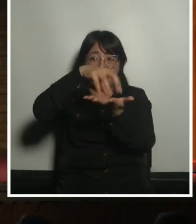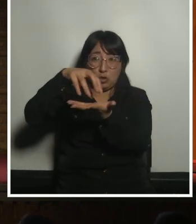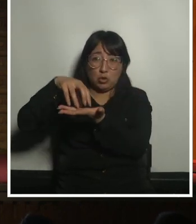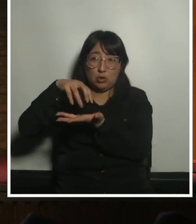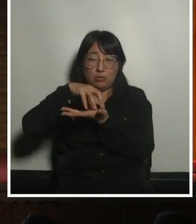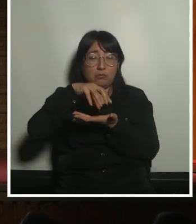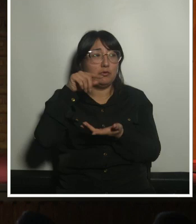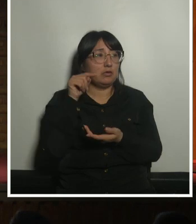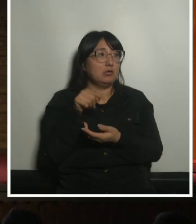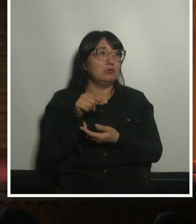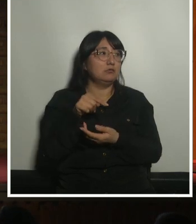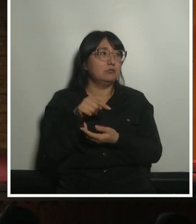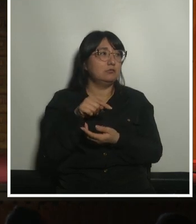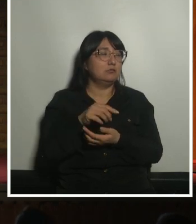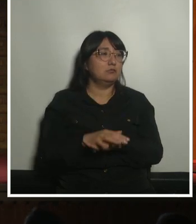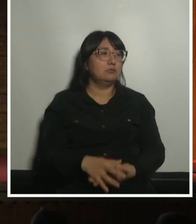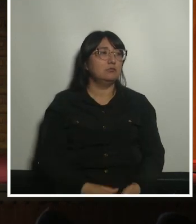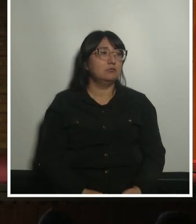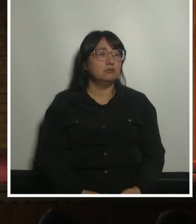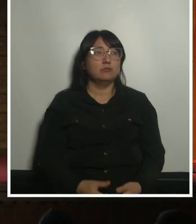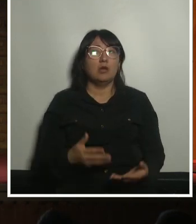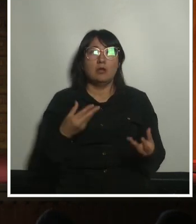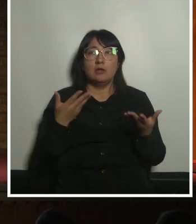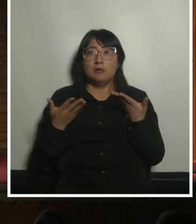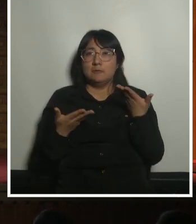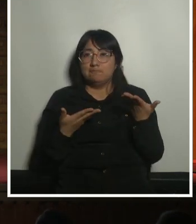han sido